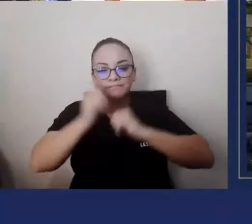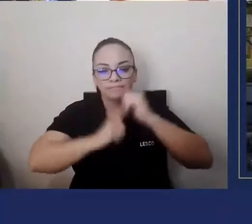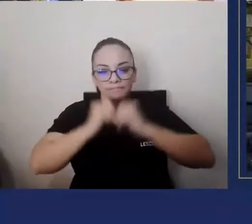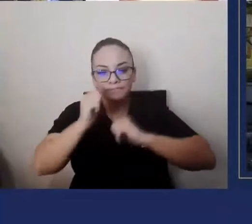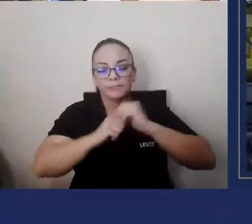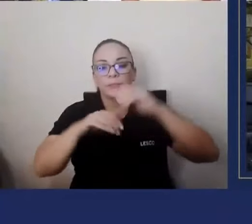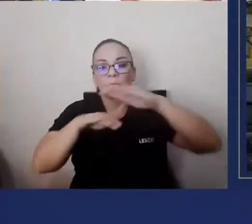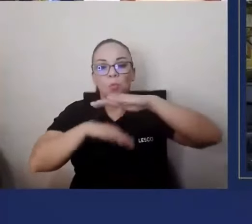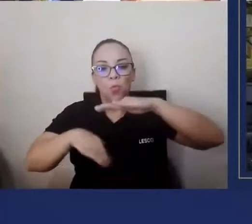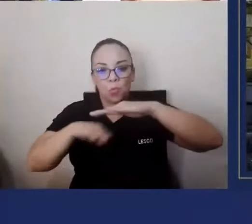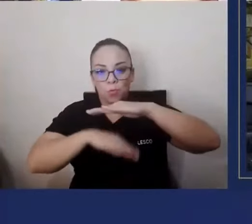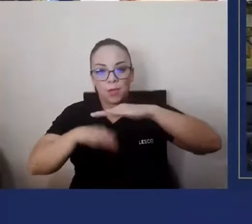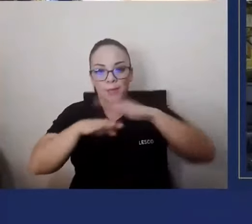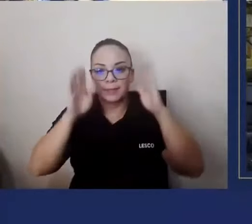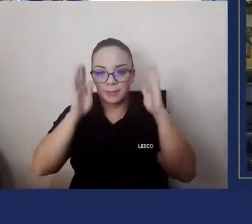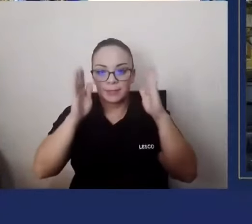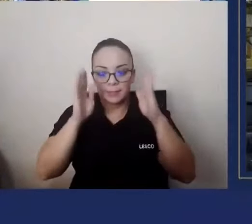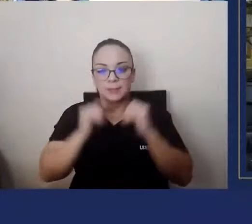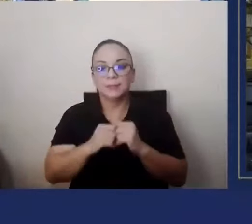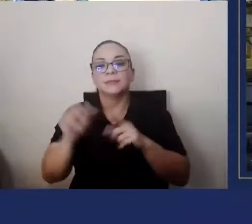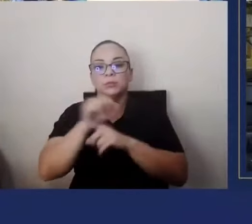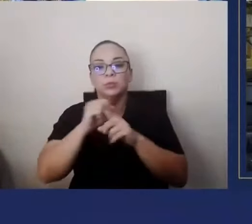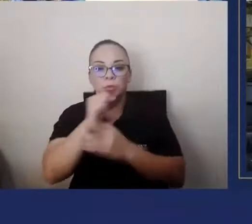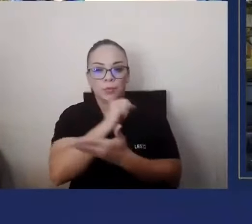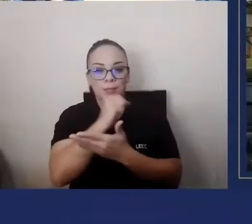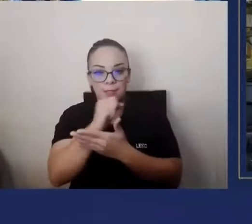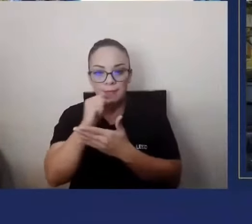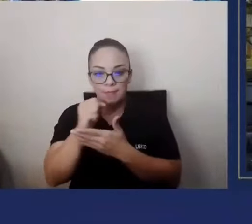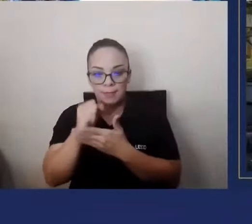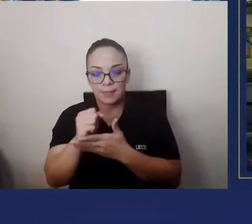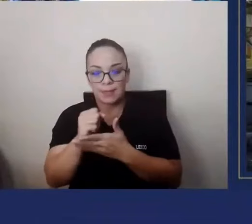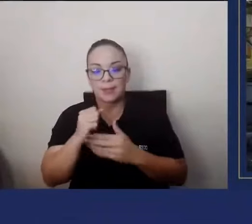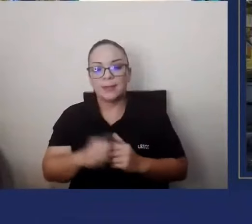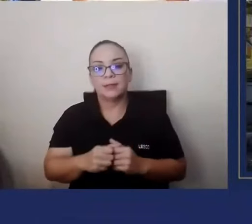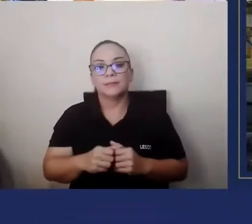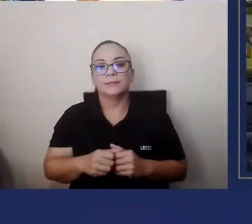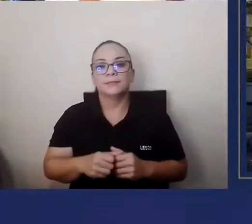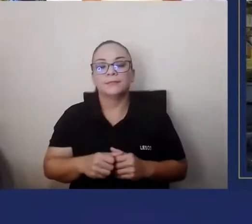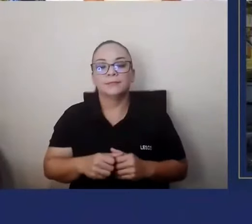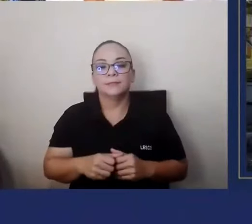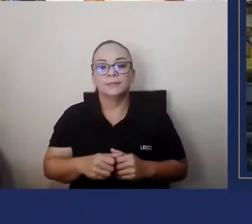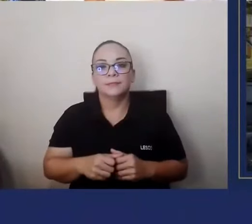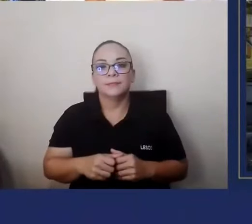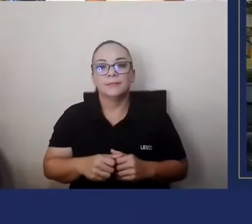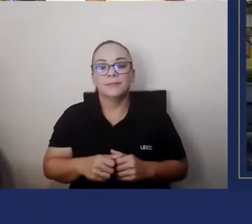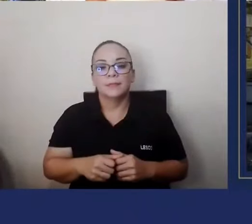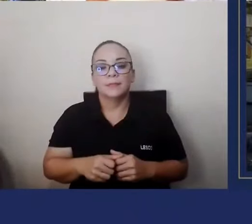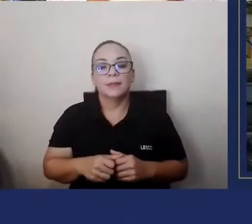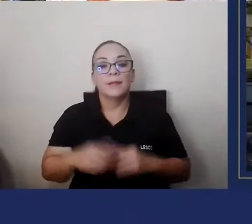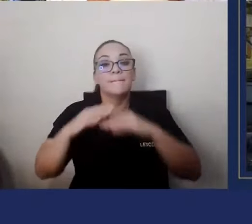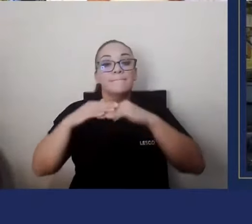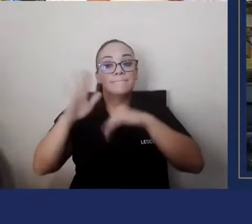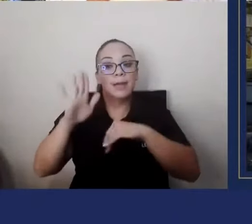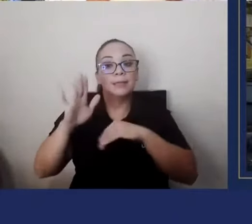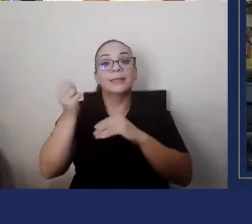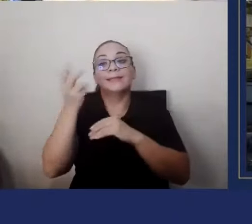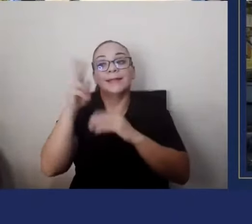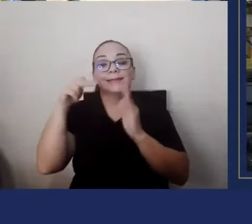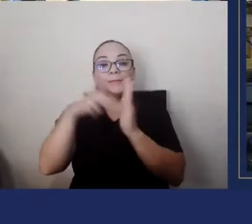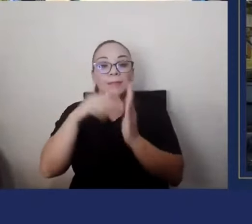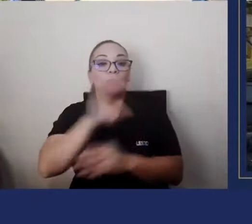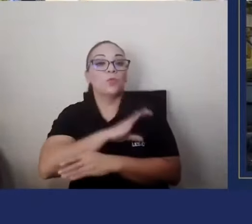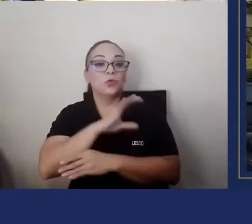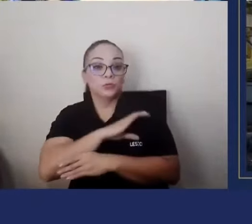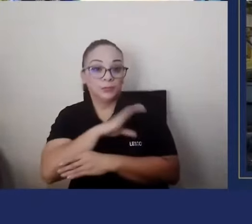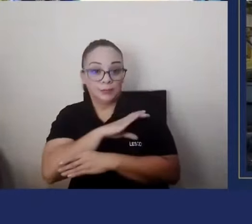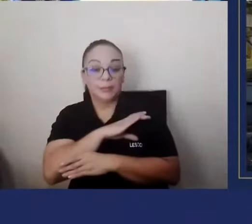de abordaje del fenómeno criminal que parte del trabajo de los más de 13.000 efectivos de fuerza pública